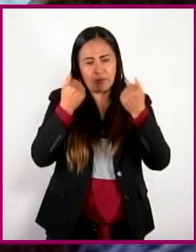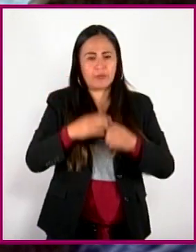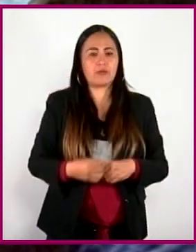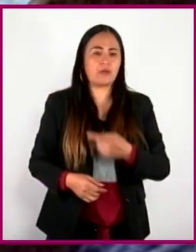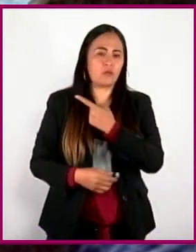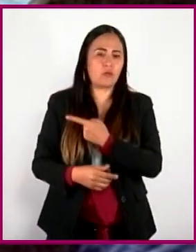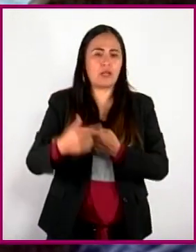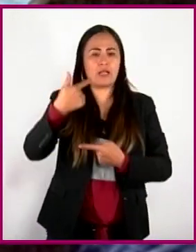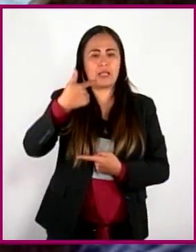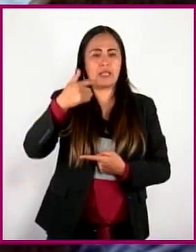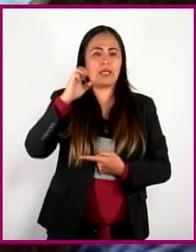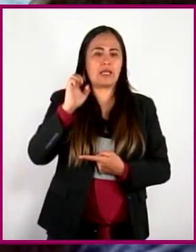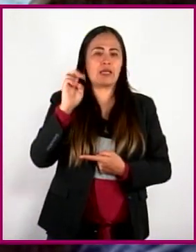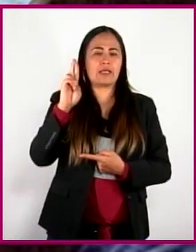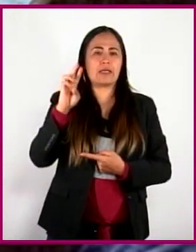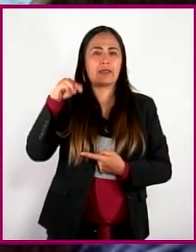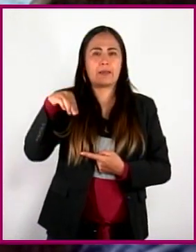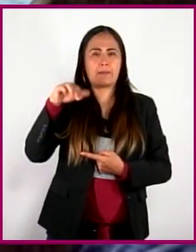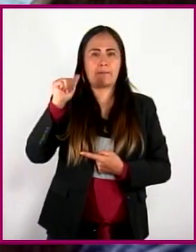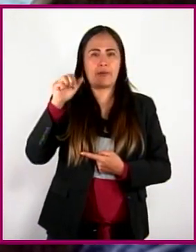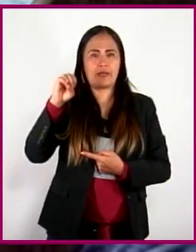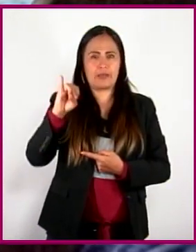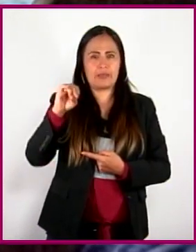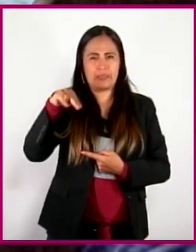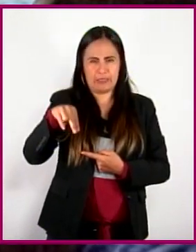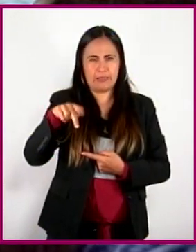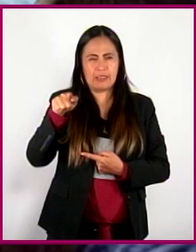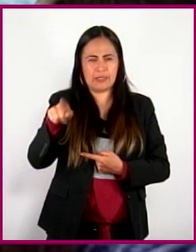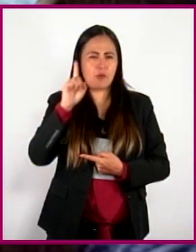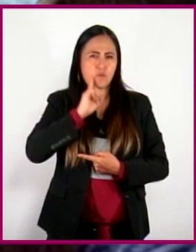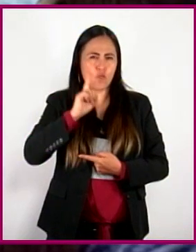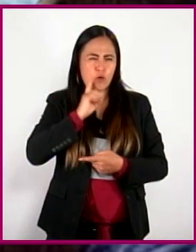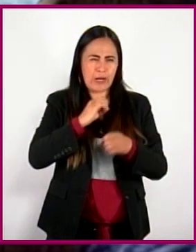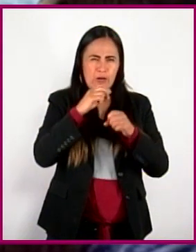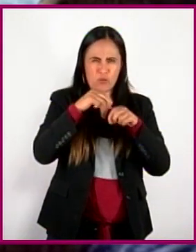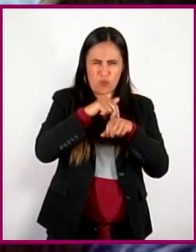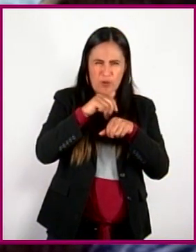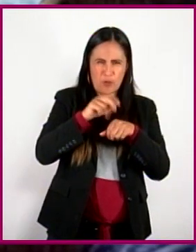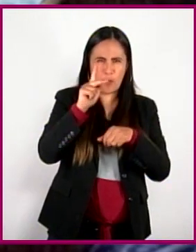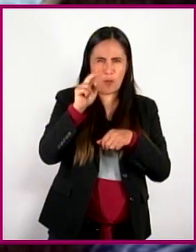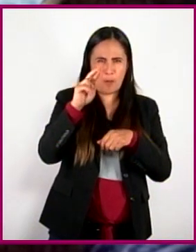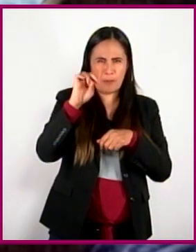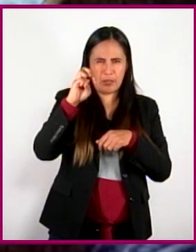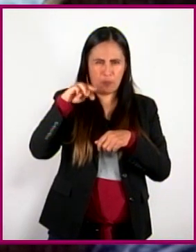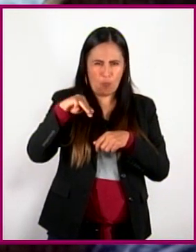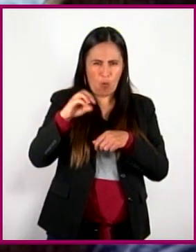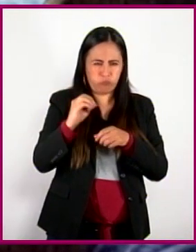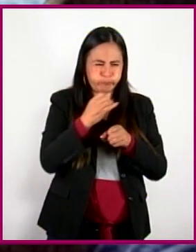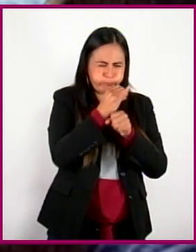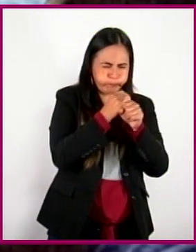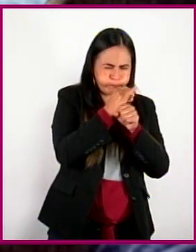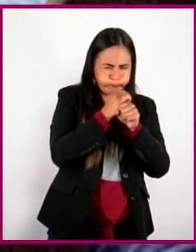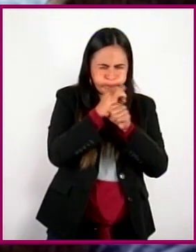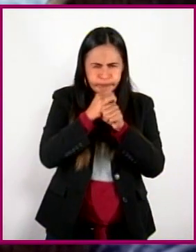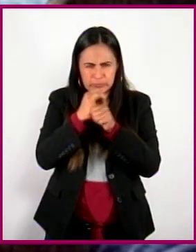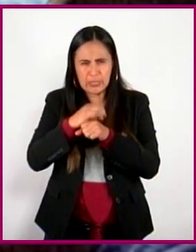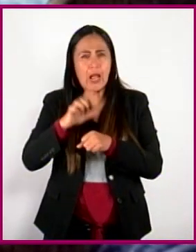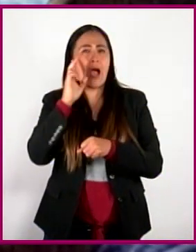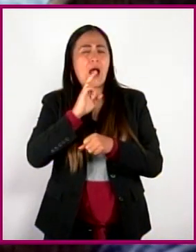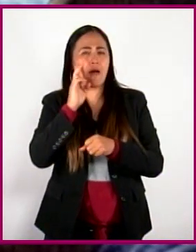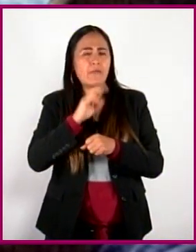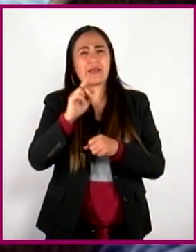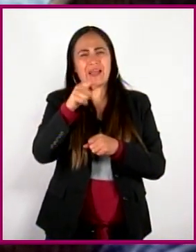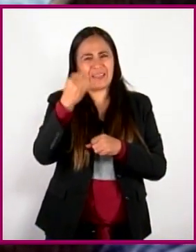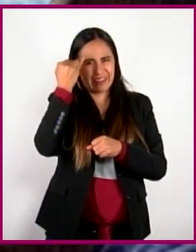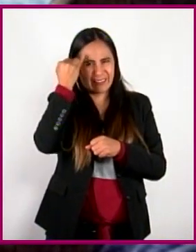Germain. Cabe señalar que ella se introdujo en el estudio de los números primos, dado que estaba en la búsqueda de la demostración del último